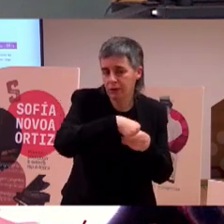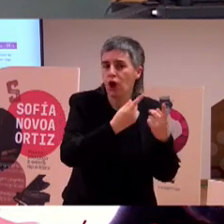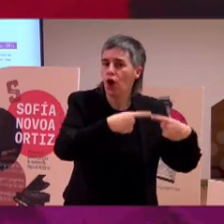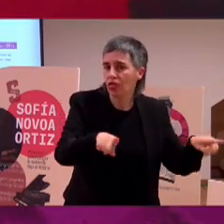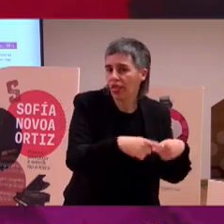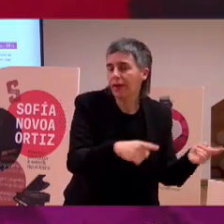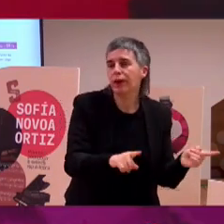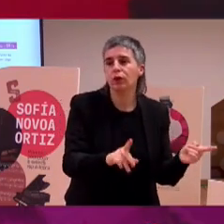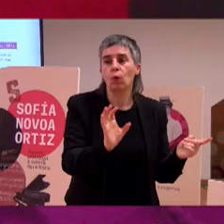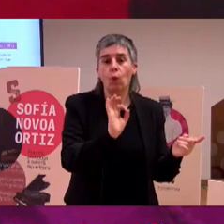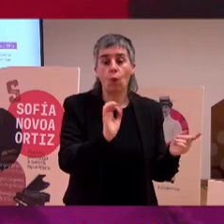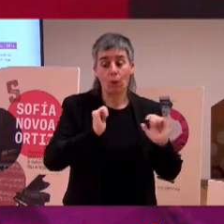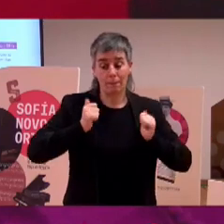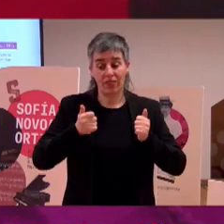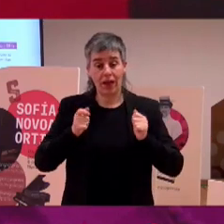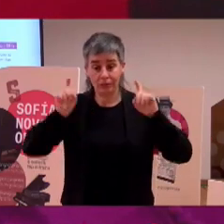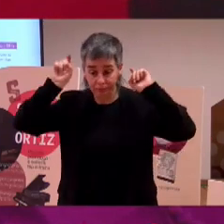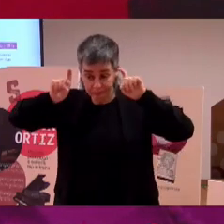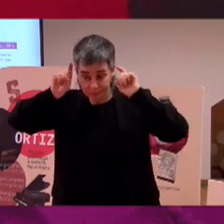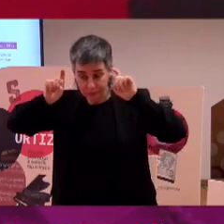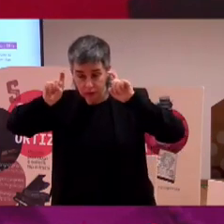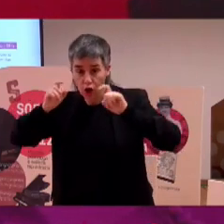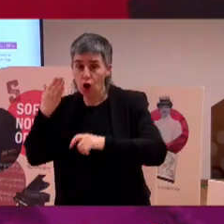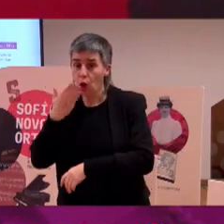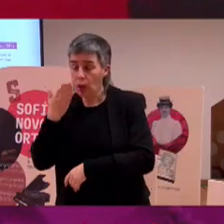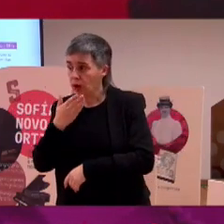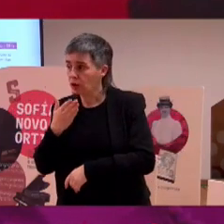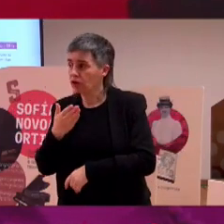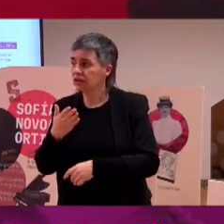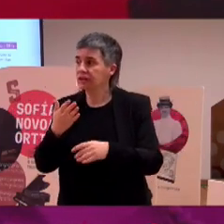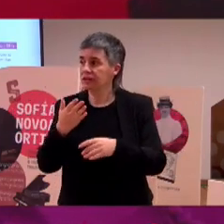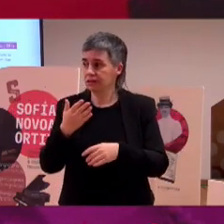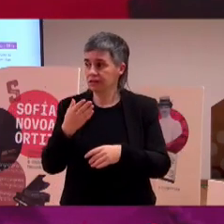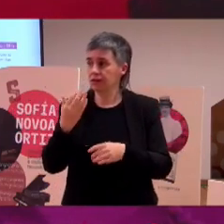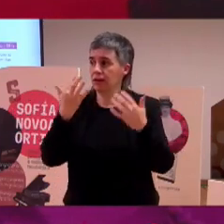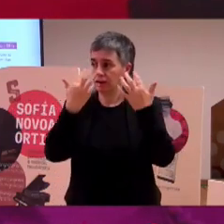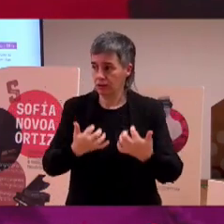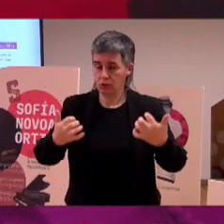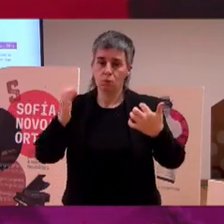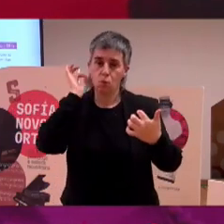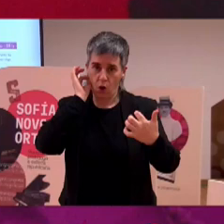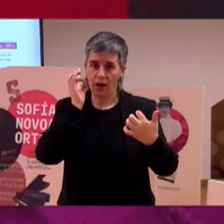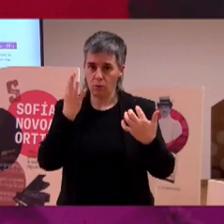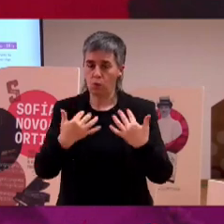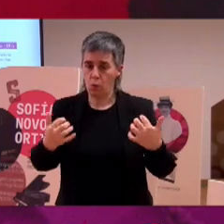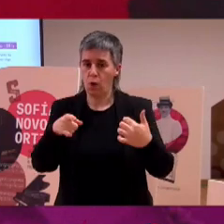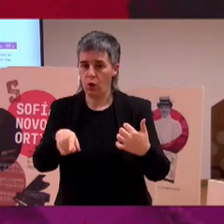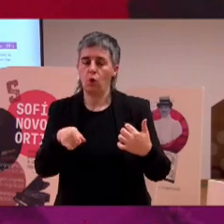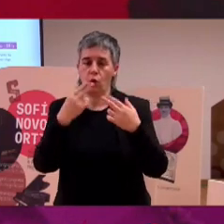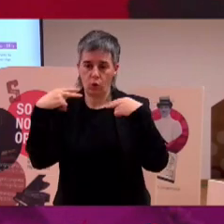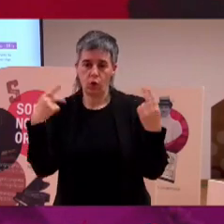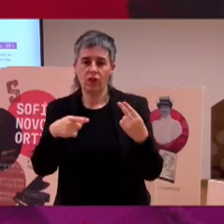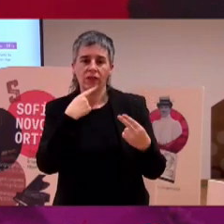dando clase nun colexio... Dalton School, exactamente, que odiaba,